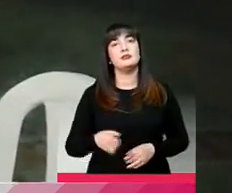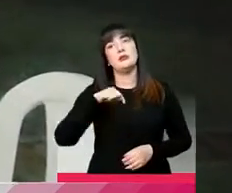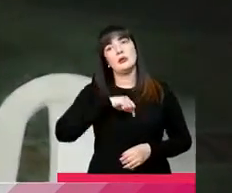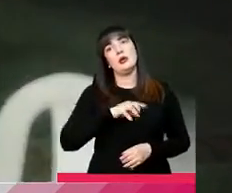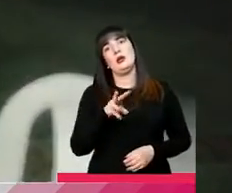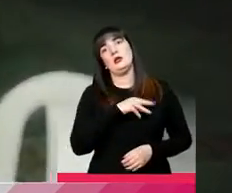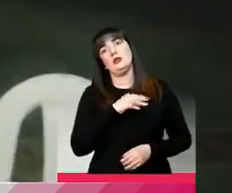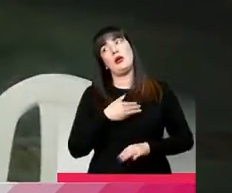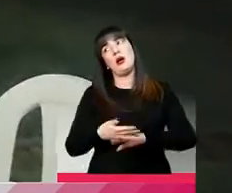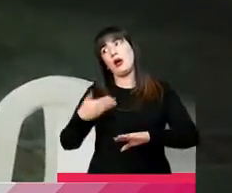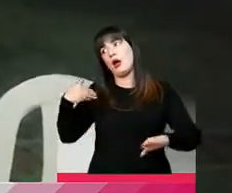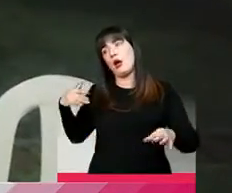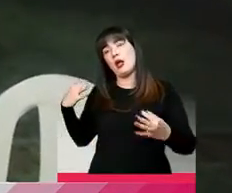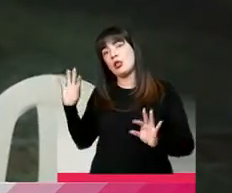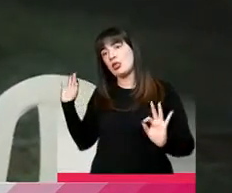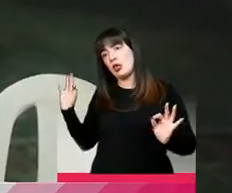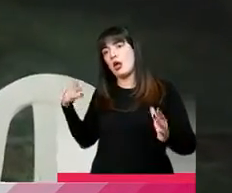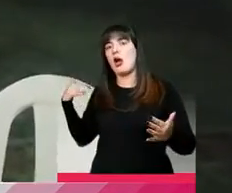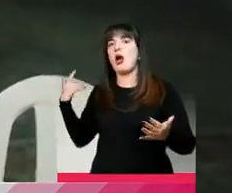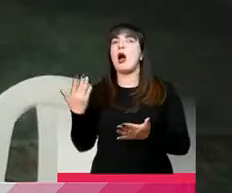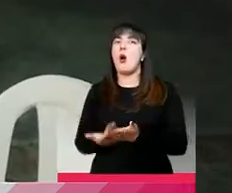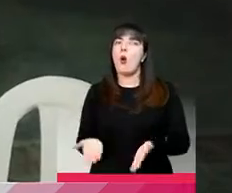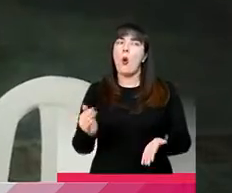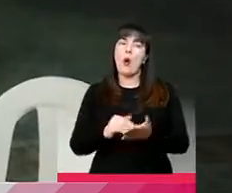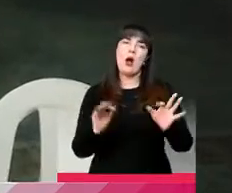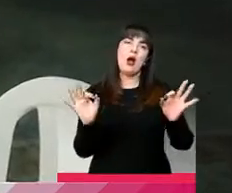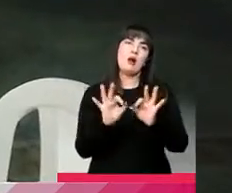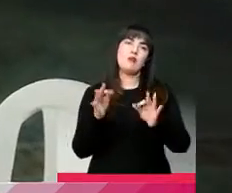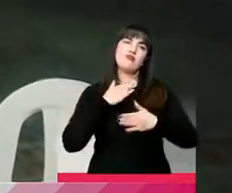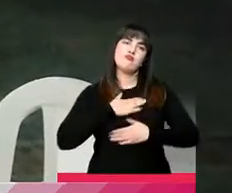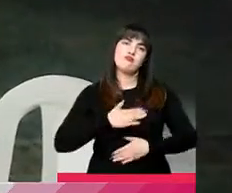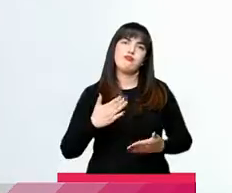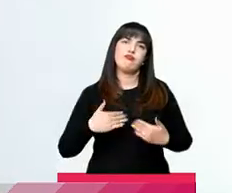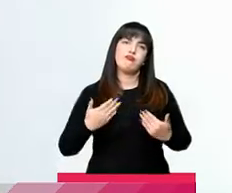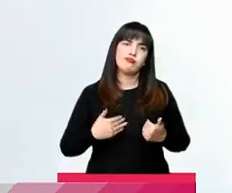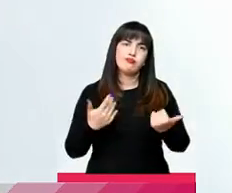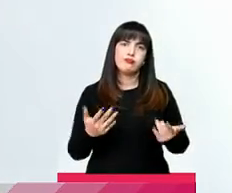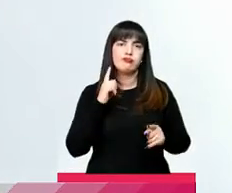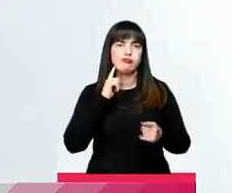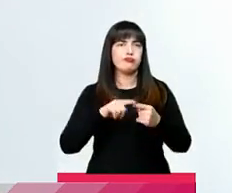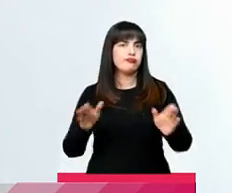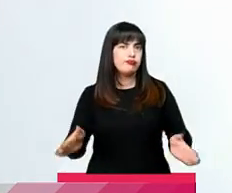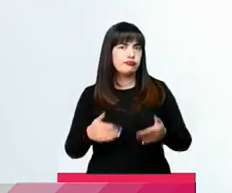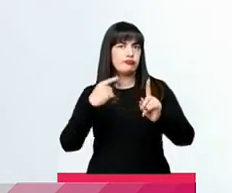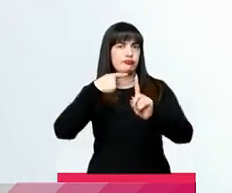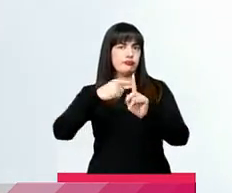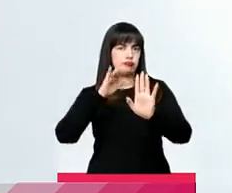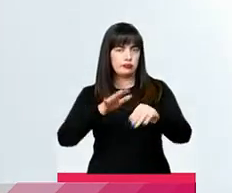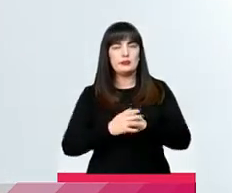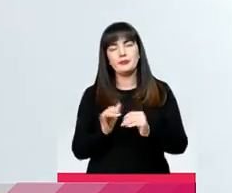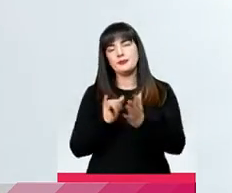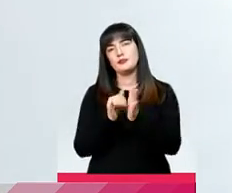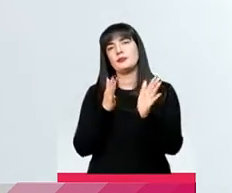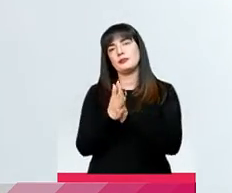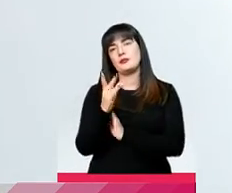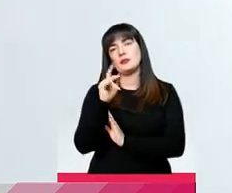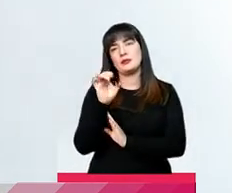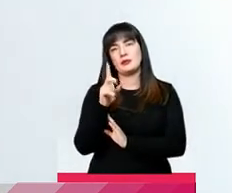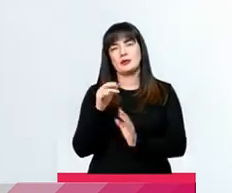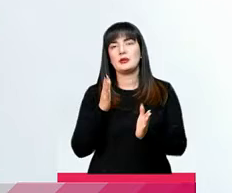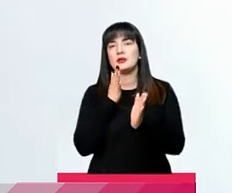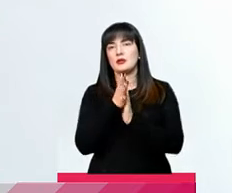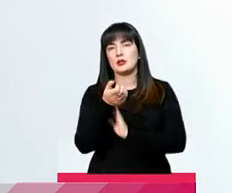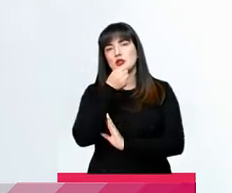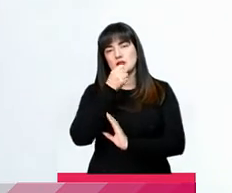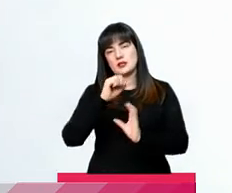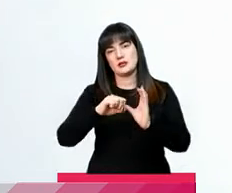participar nuevamente pues, en las Eucaristías, en el templo. Este fue un informe de David Bautista para Noticias